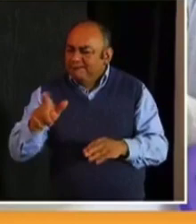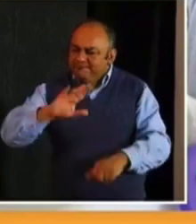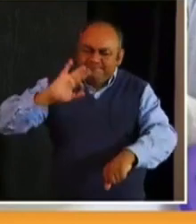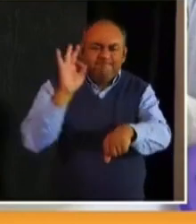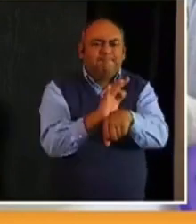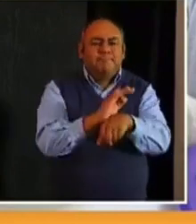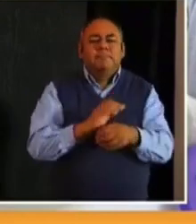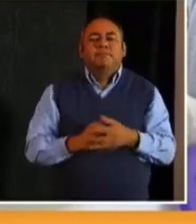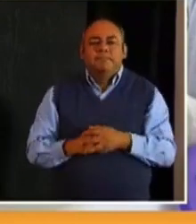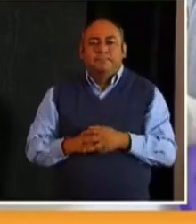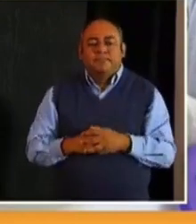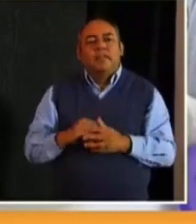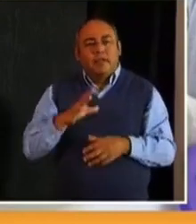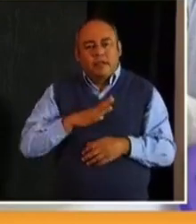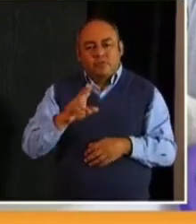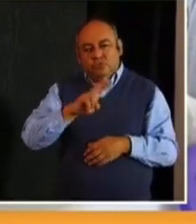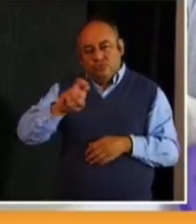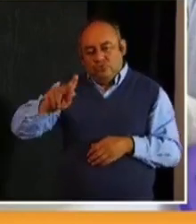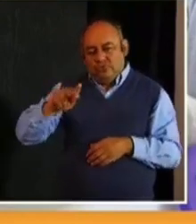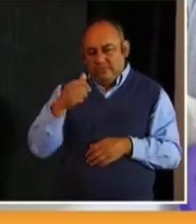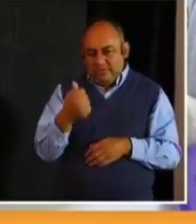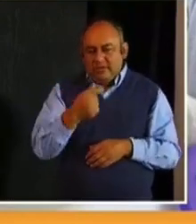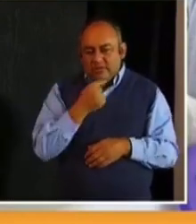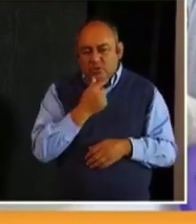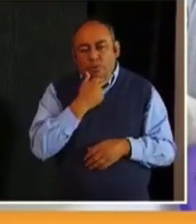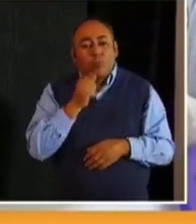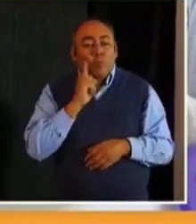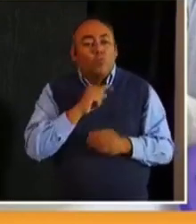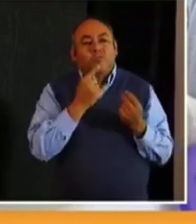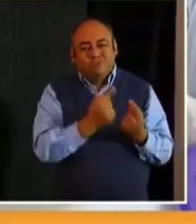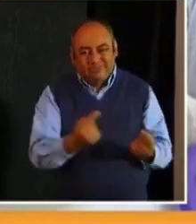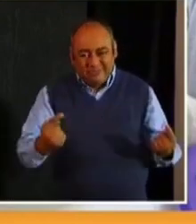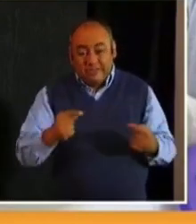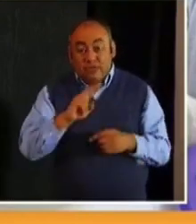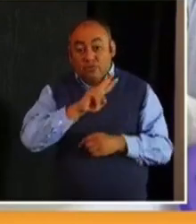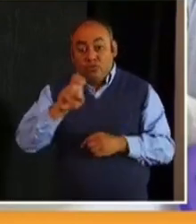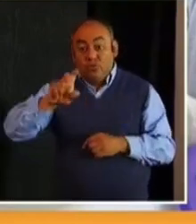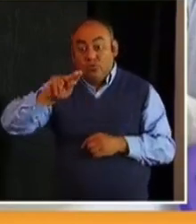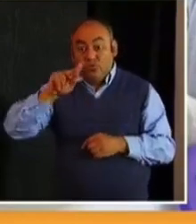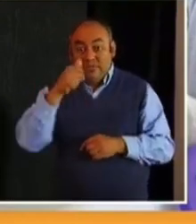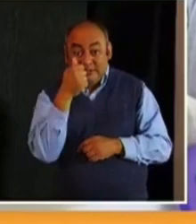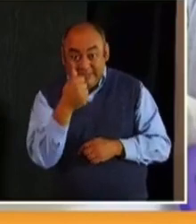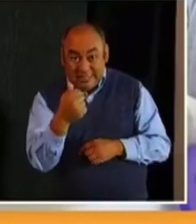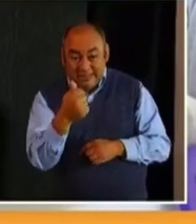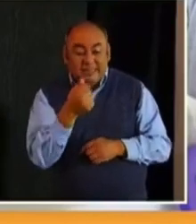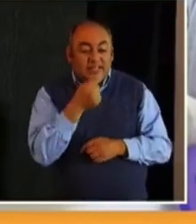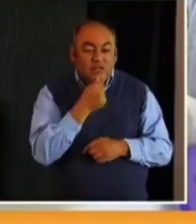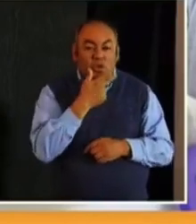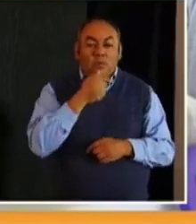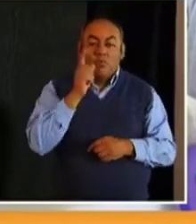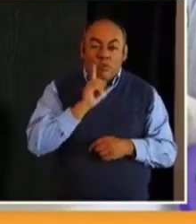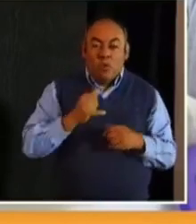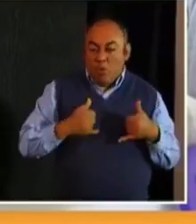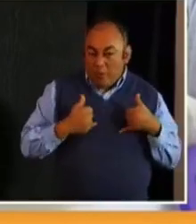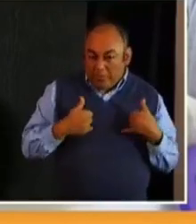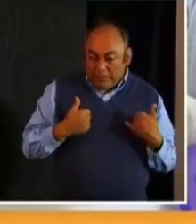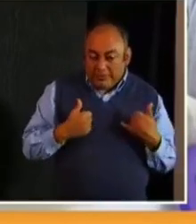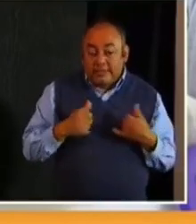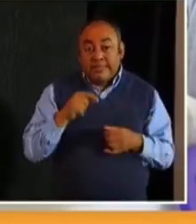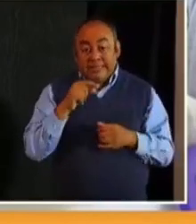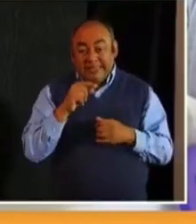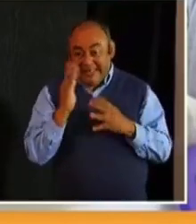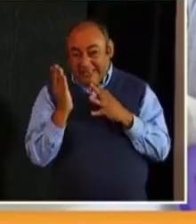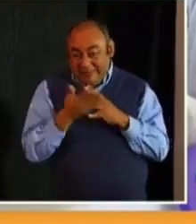286 niños niñas y adolescentes 286 niños de los cuales 85